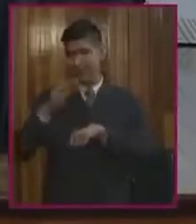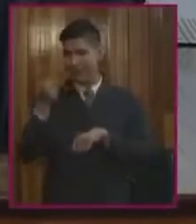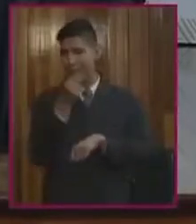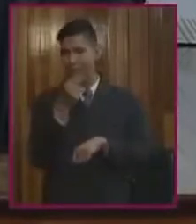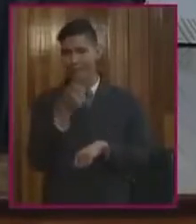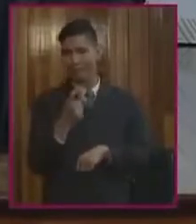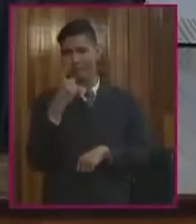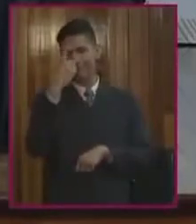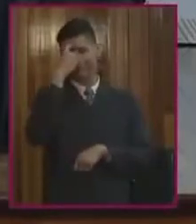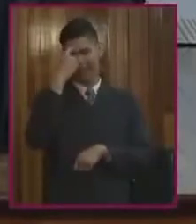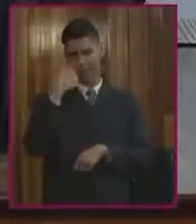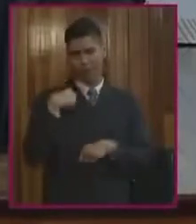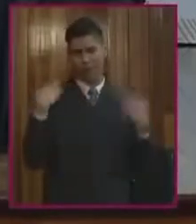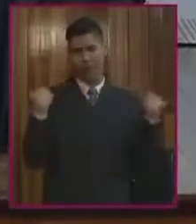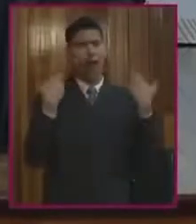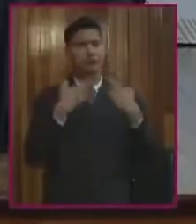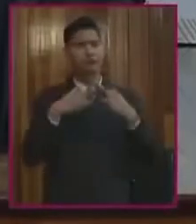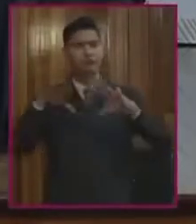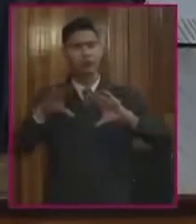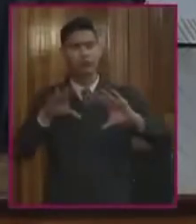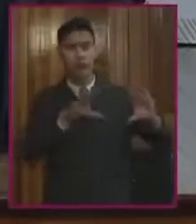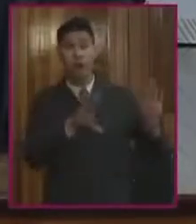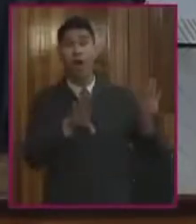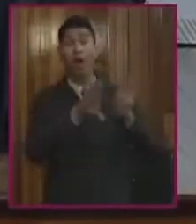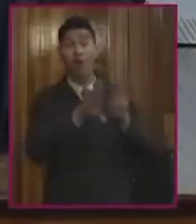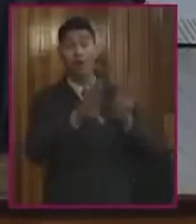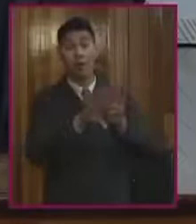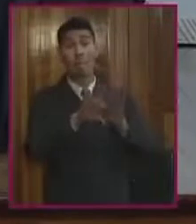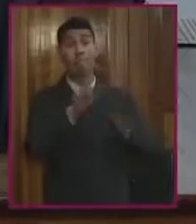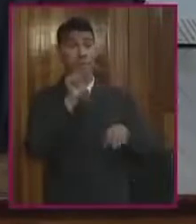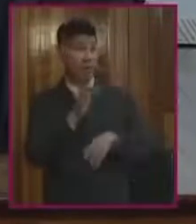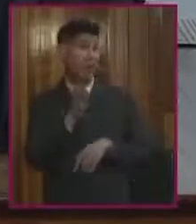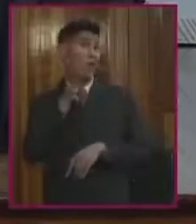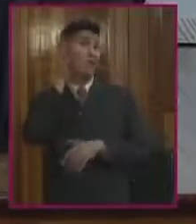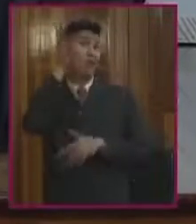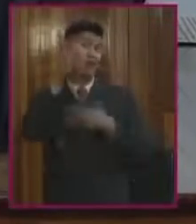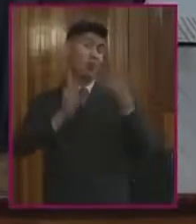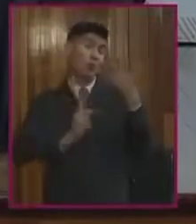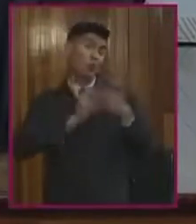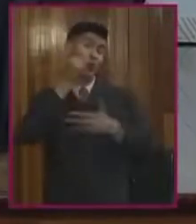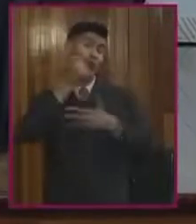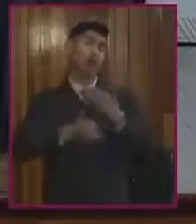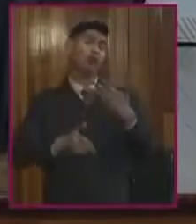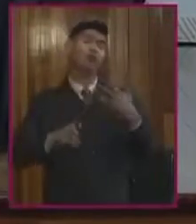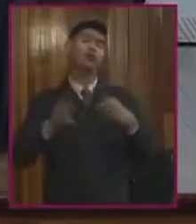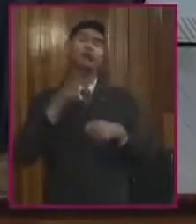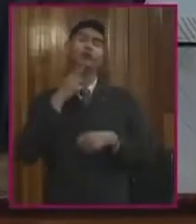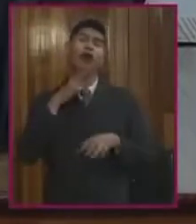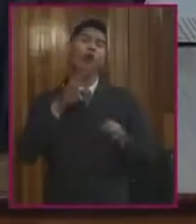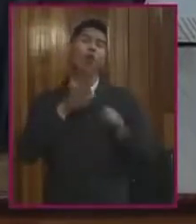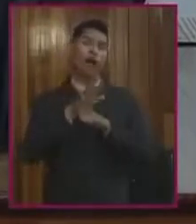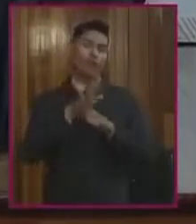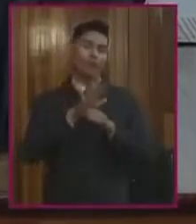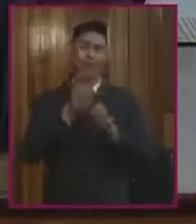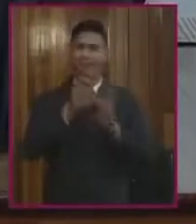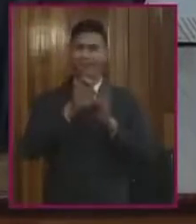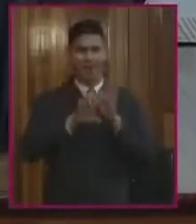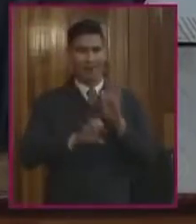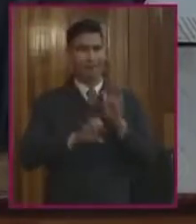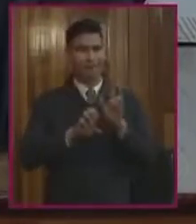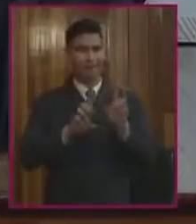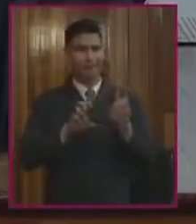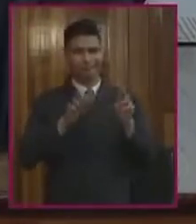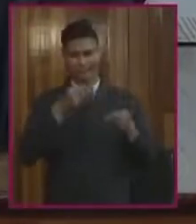docente, pero también de los proyectos que vamos a estar trabajando con nuestros alumnos, ¿no? Y sobre todo hablando a nivel primaria, si el niño